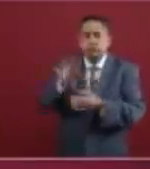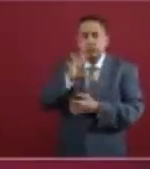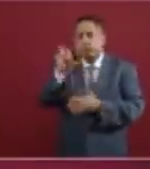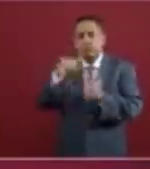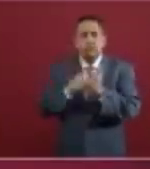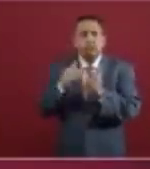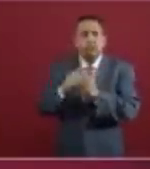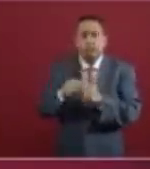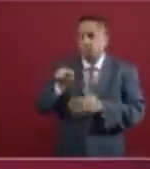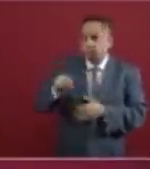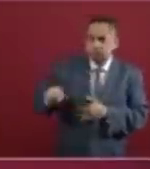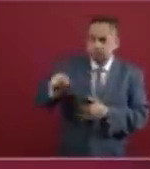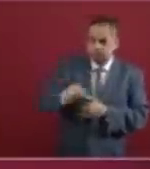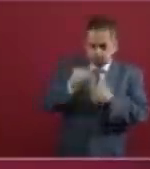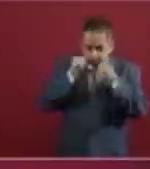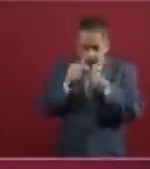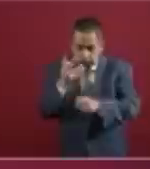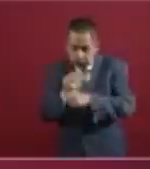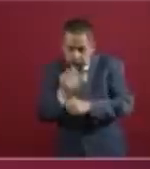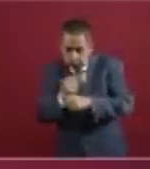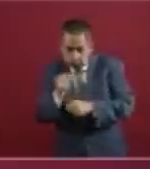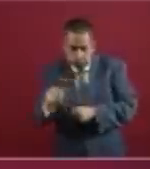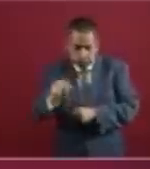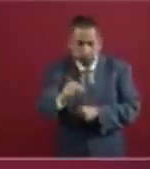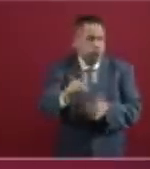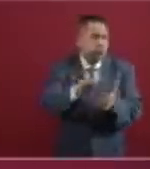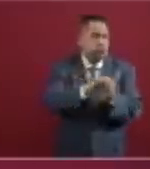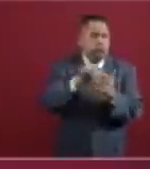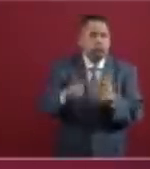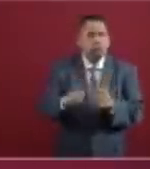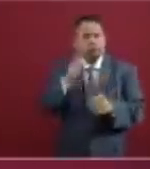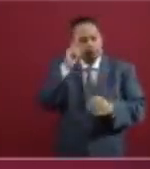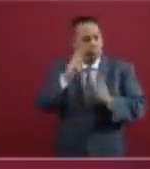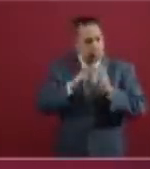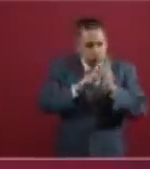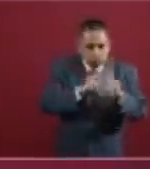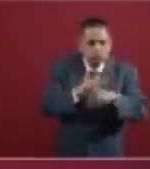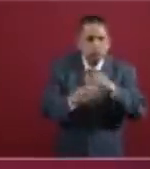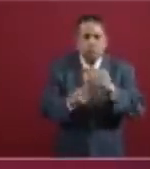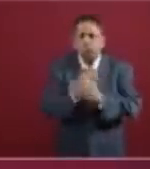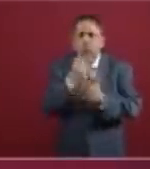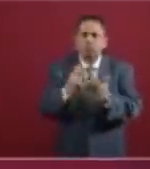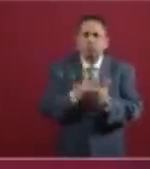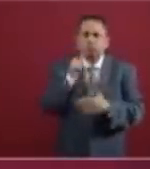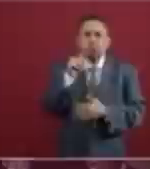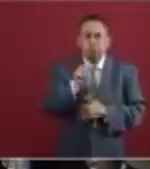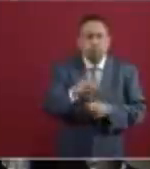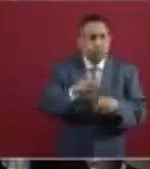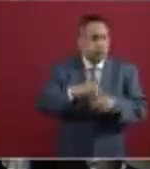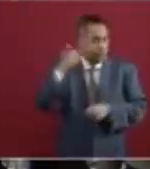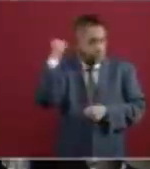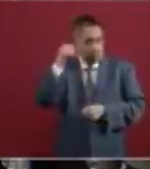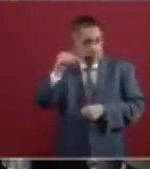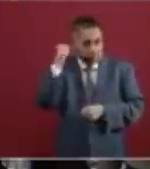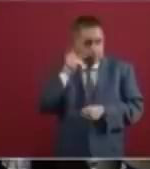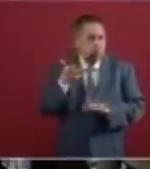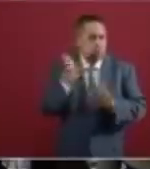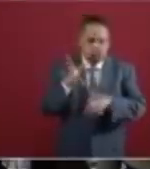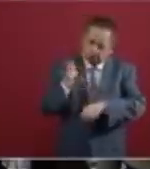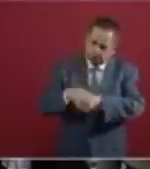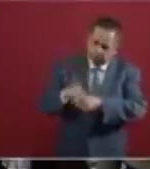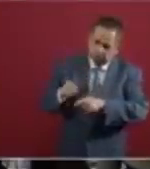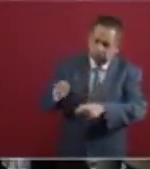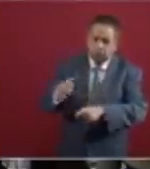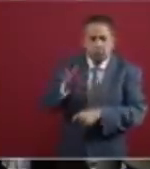Por ejemplo, para el renacimiento en Acapulco. Tenemos